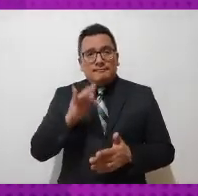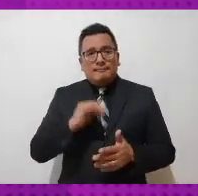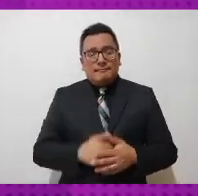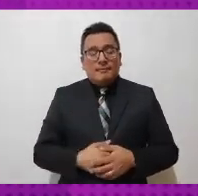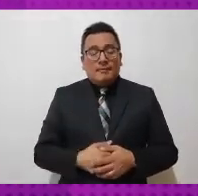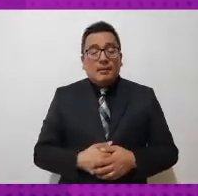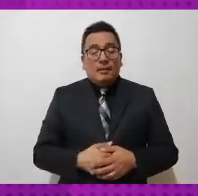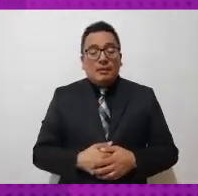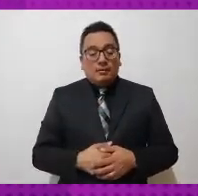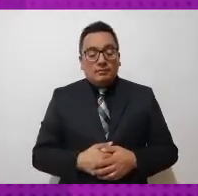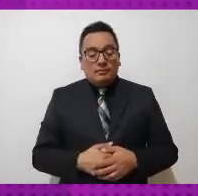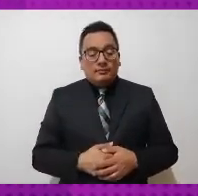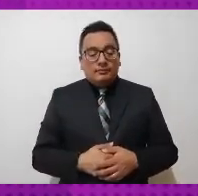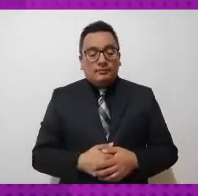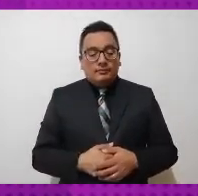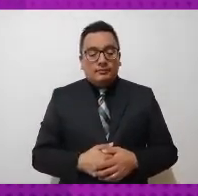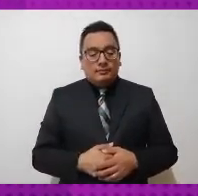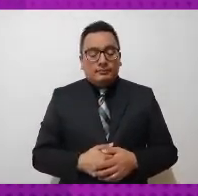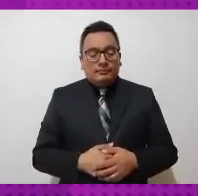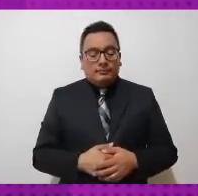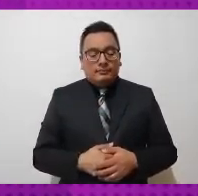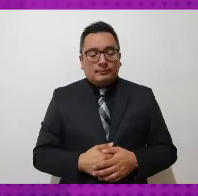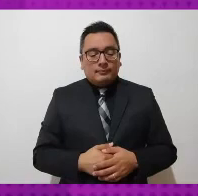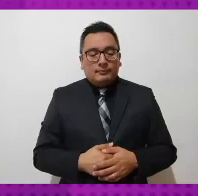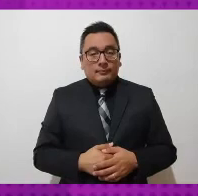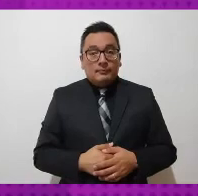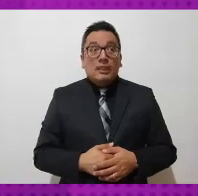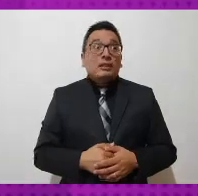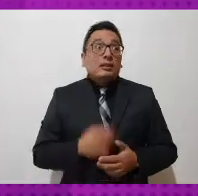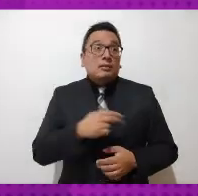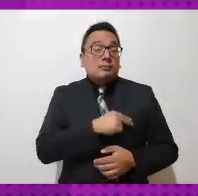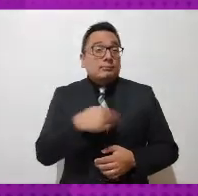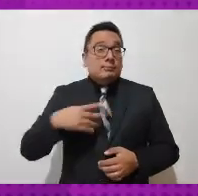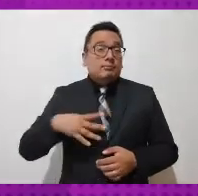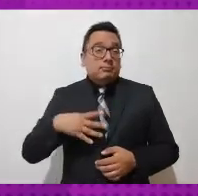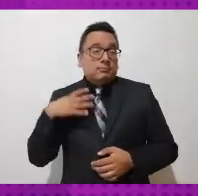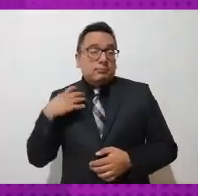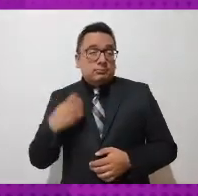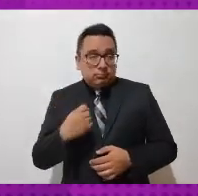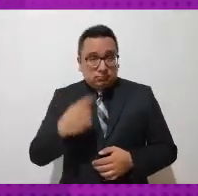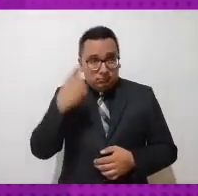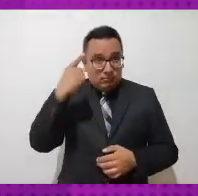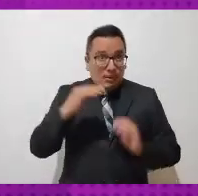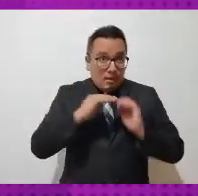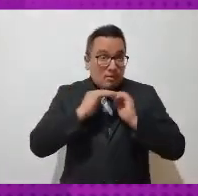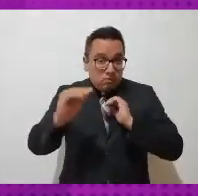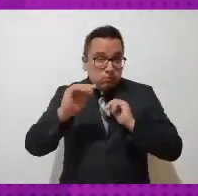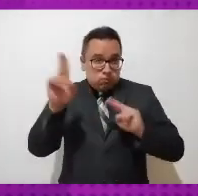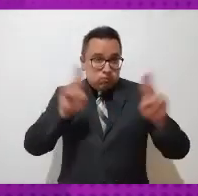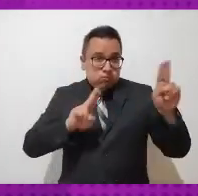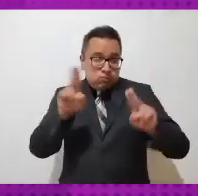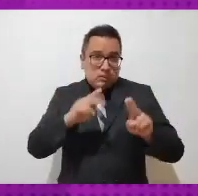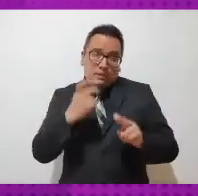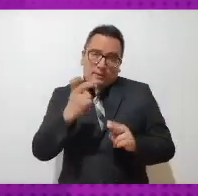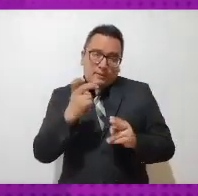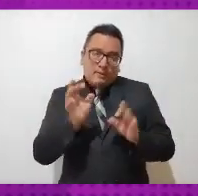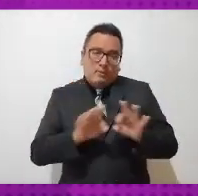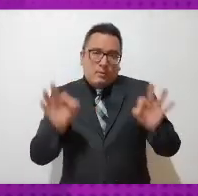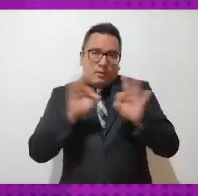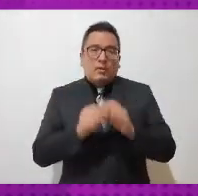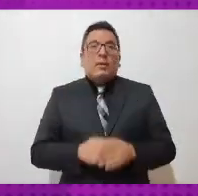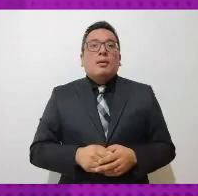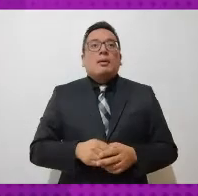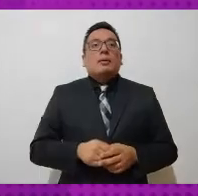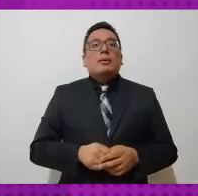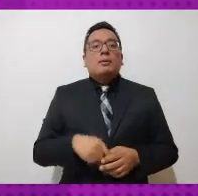Gracias. Sí, los esfuerzos para alcanzar una democracia paritaria realizados hasta el momento son una base sólida.